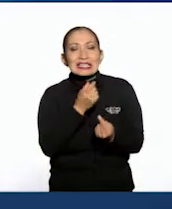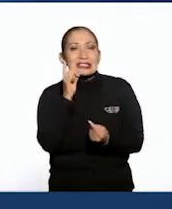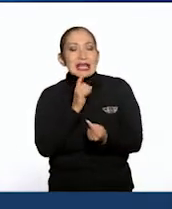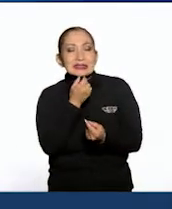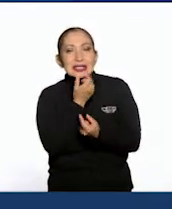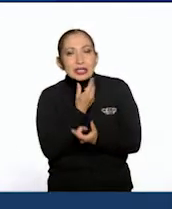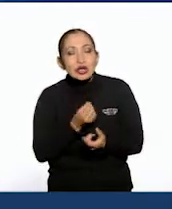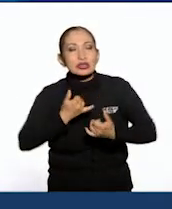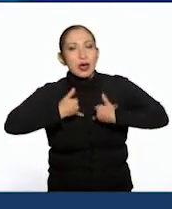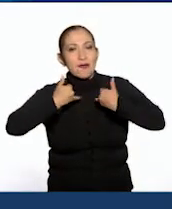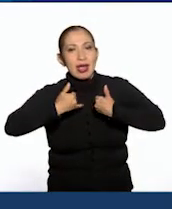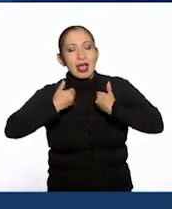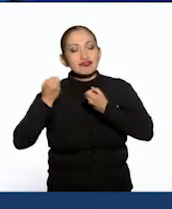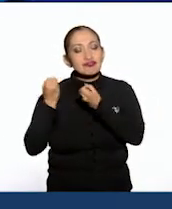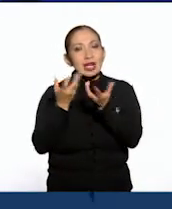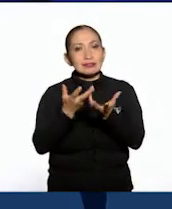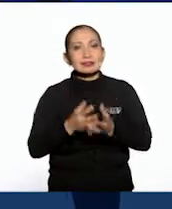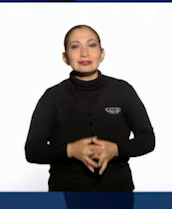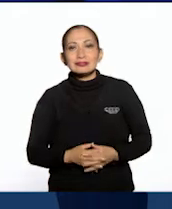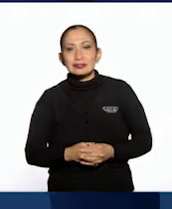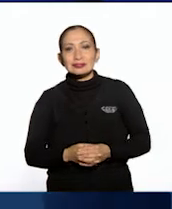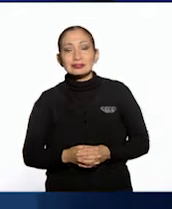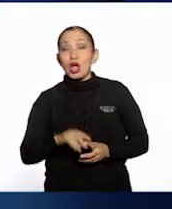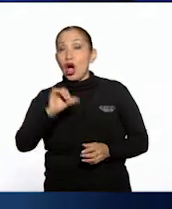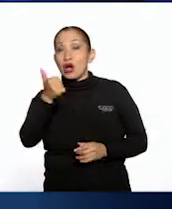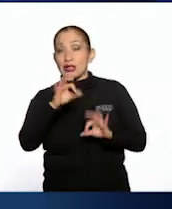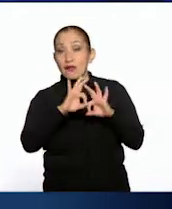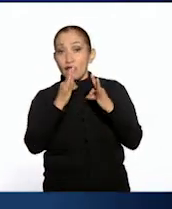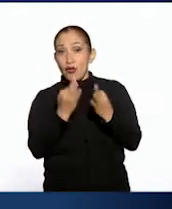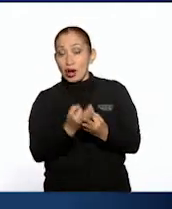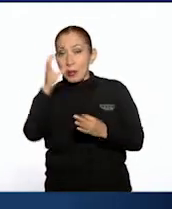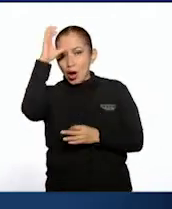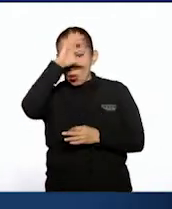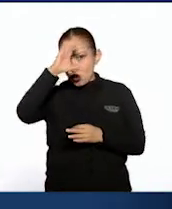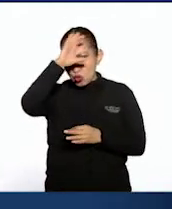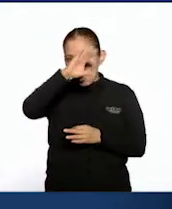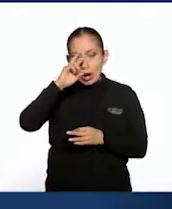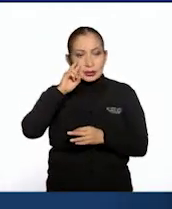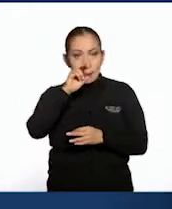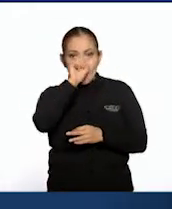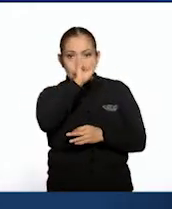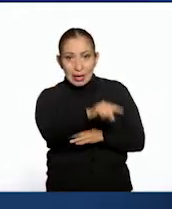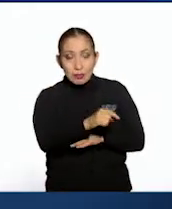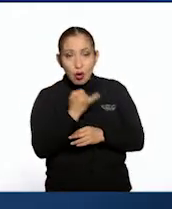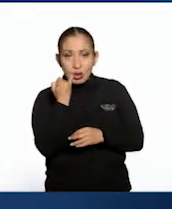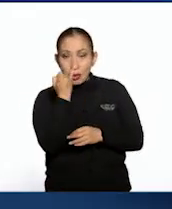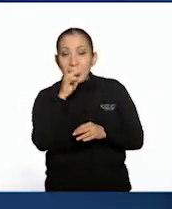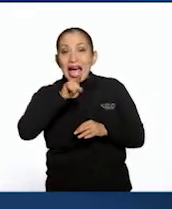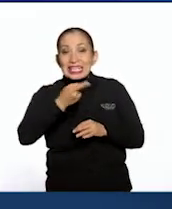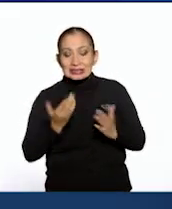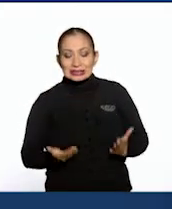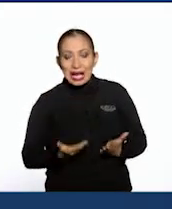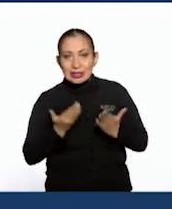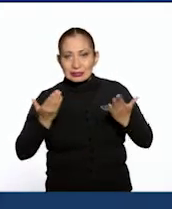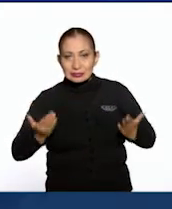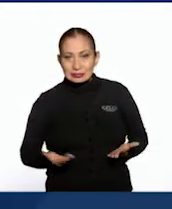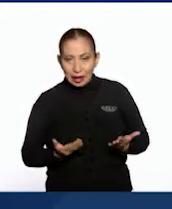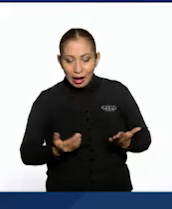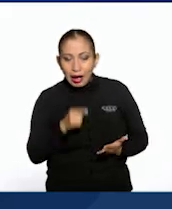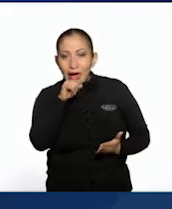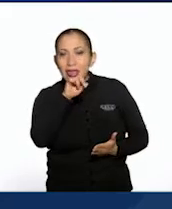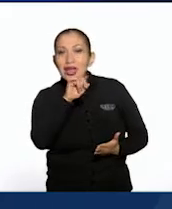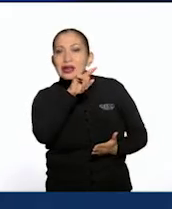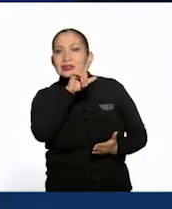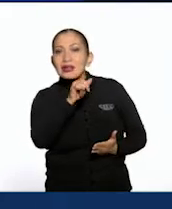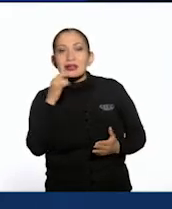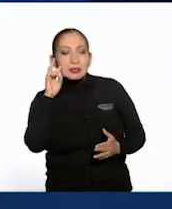niños y jóvenes. Otra manifestación cultural que se desprende de la lengua es la danza, la cual relata